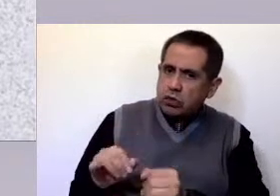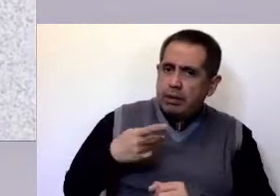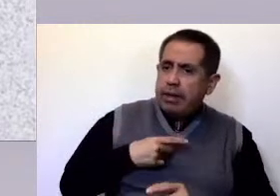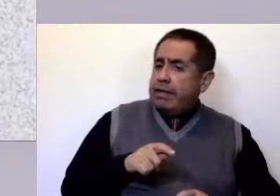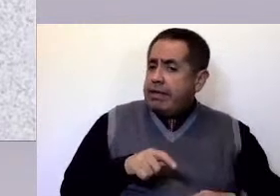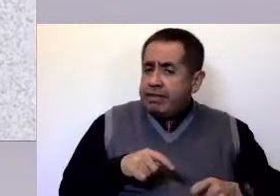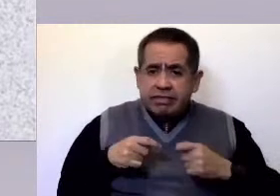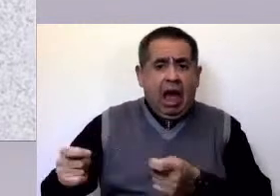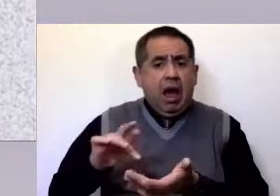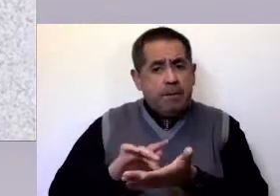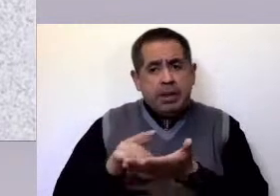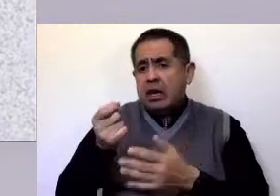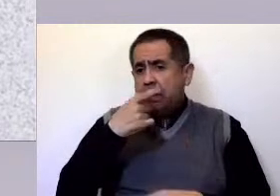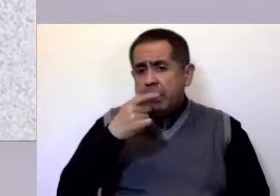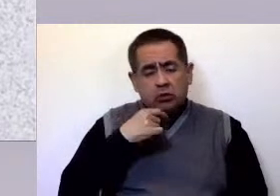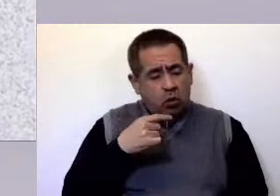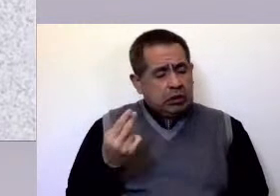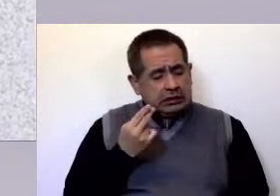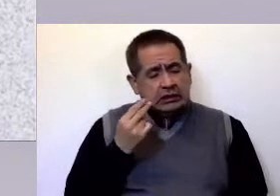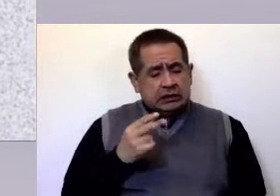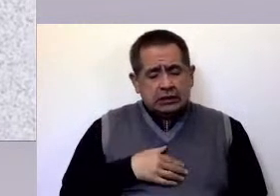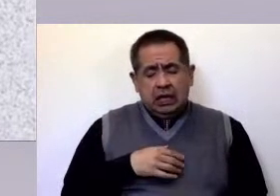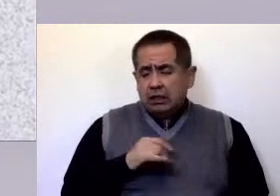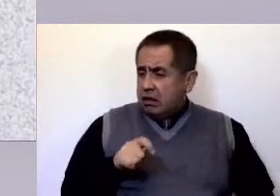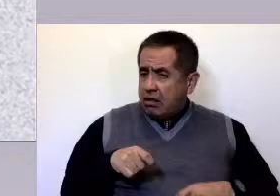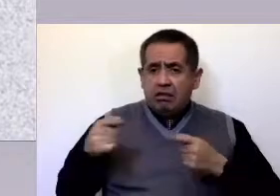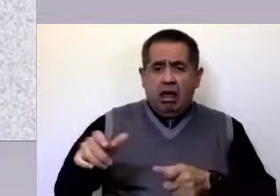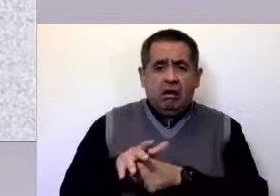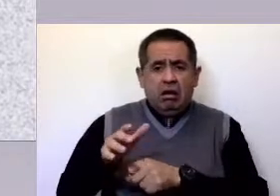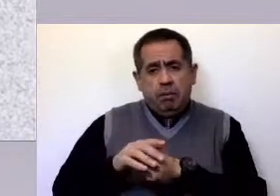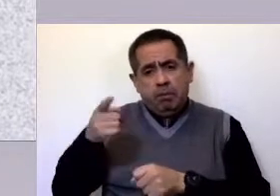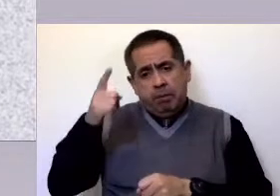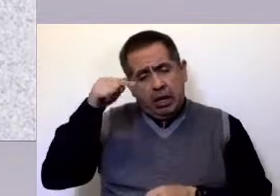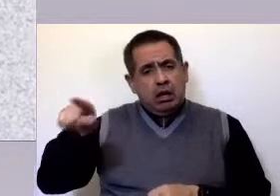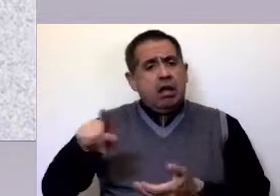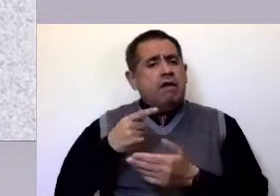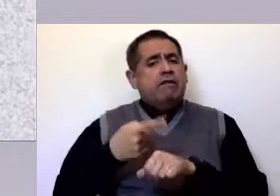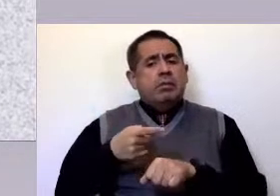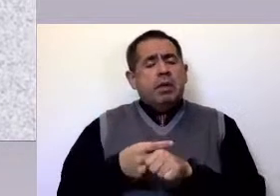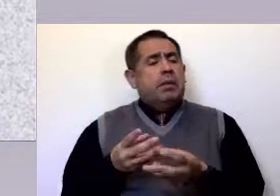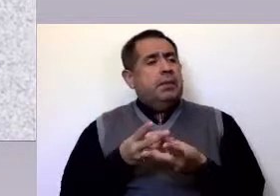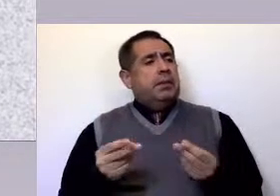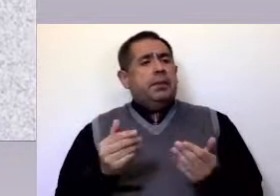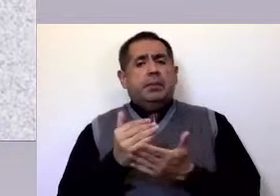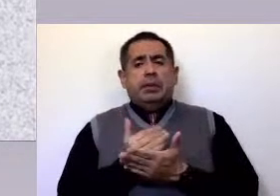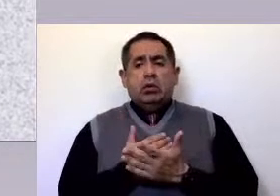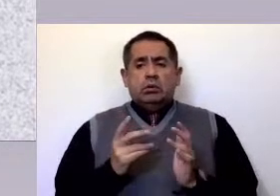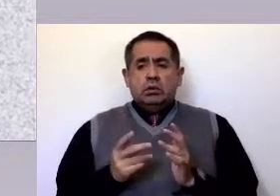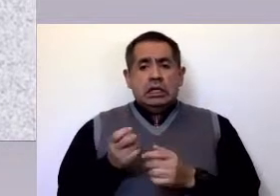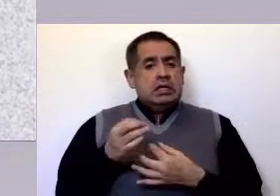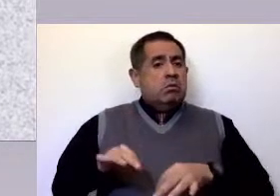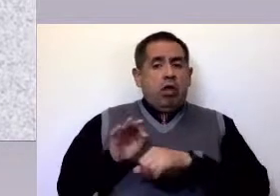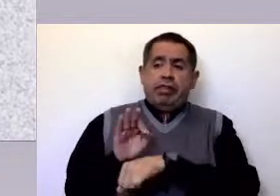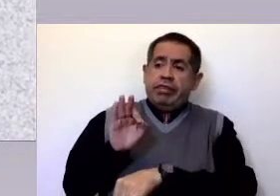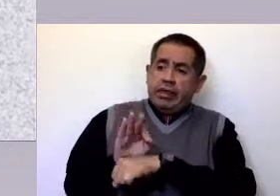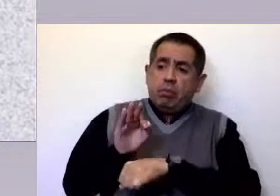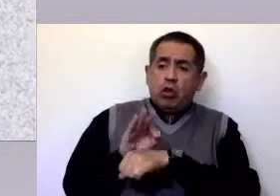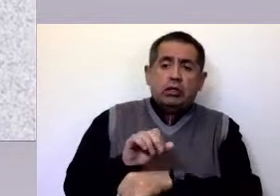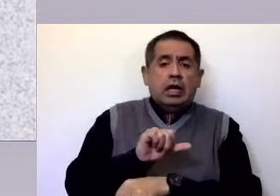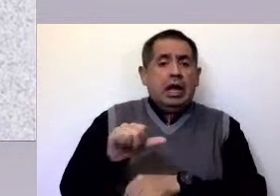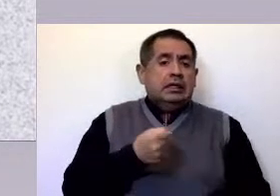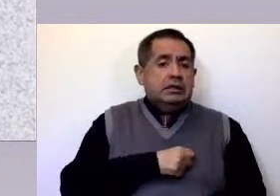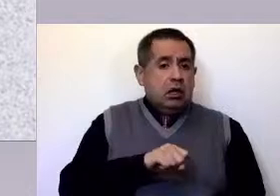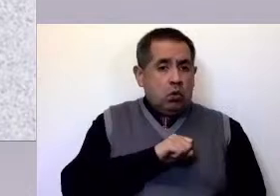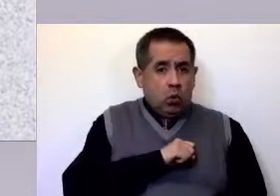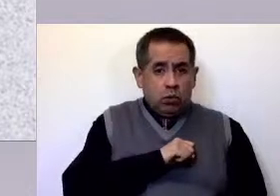medicamentos básicos para el tratamiento de su enfermedad como parte integrante del derecho a la protección a la salud que se encuentra